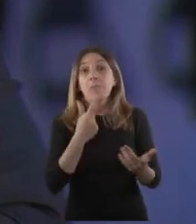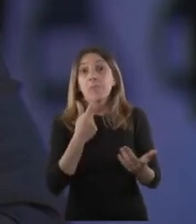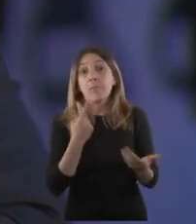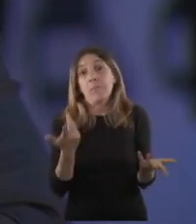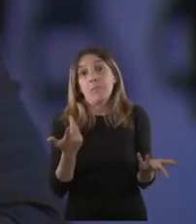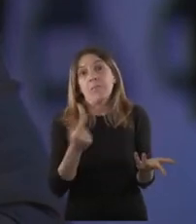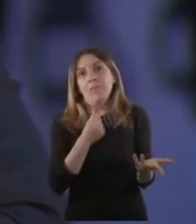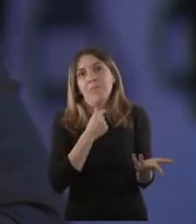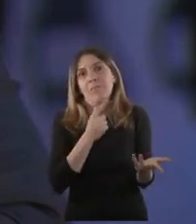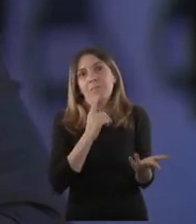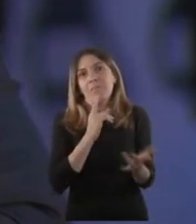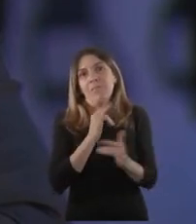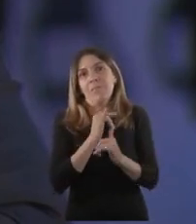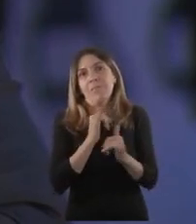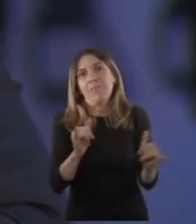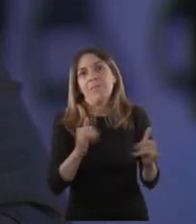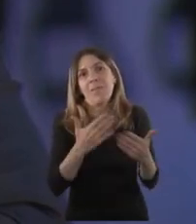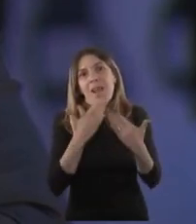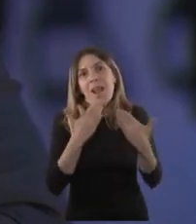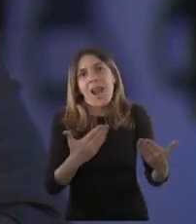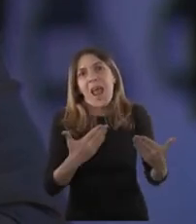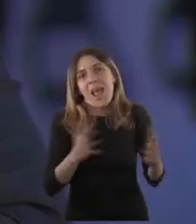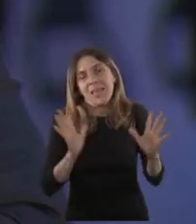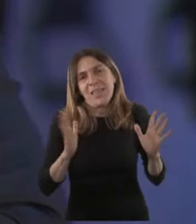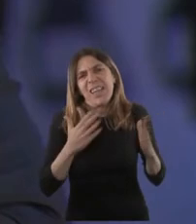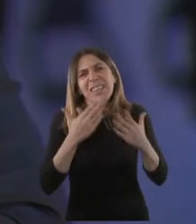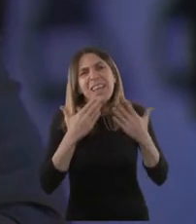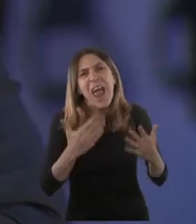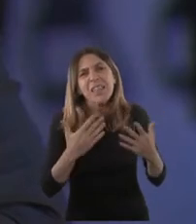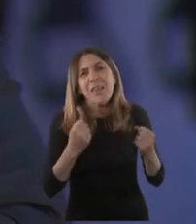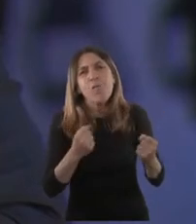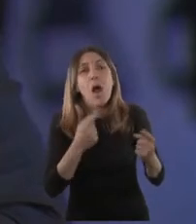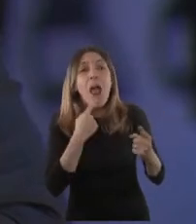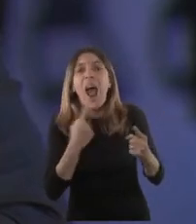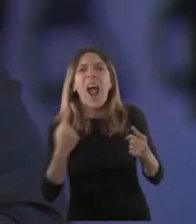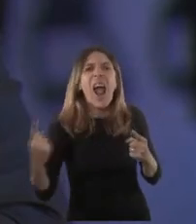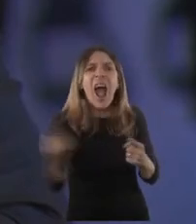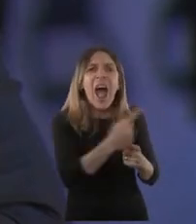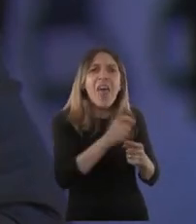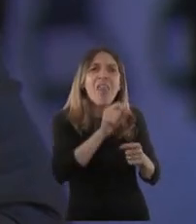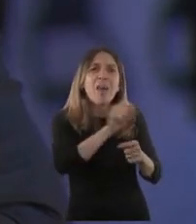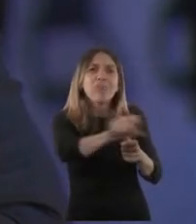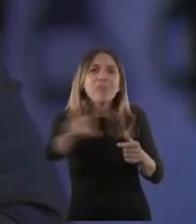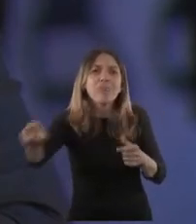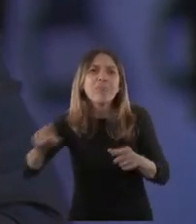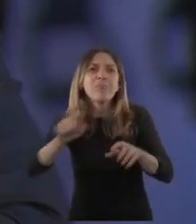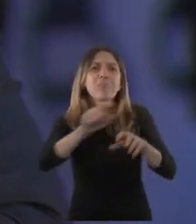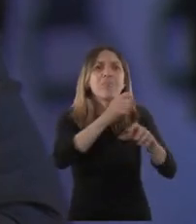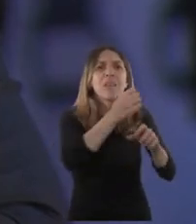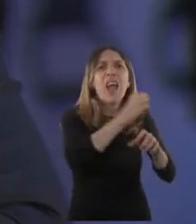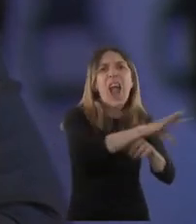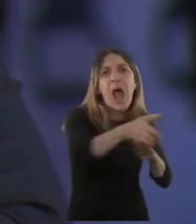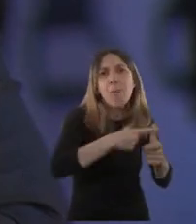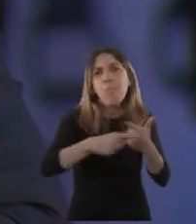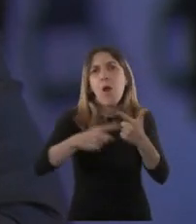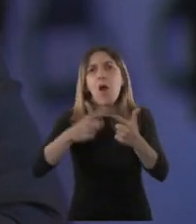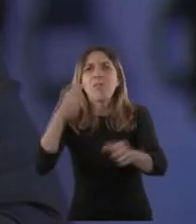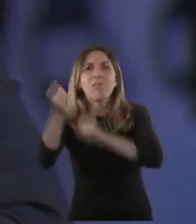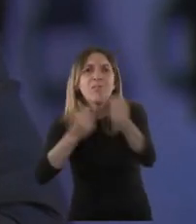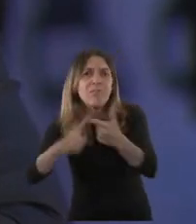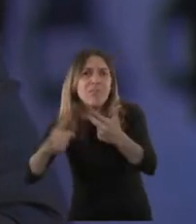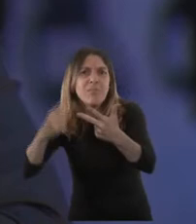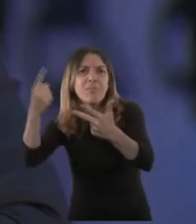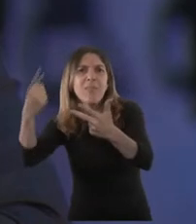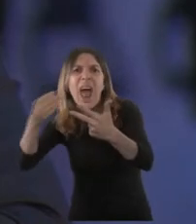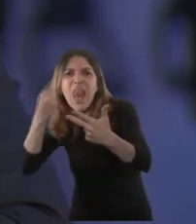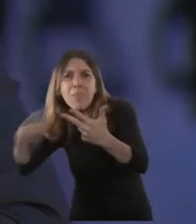quiere agradecer profundamente a cada uno de esos sectores, que fue clave